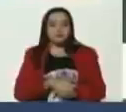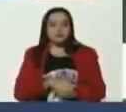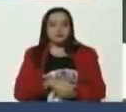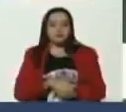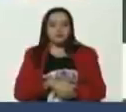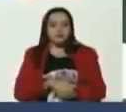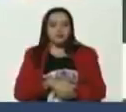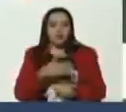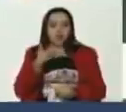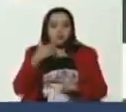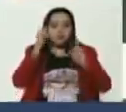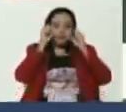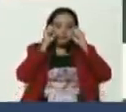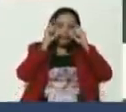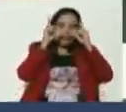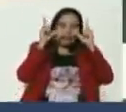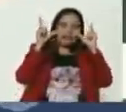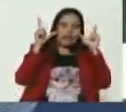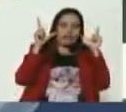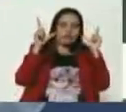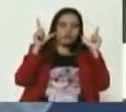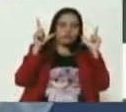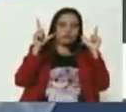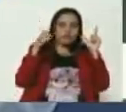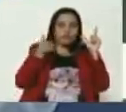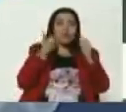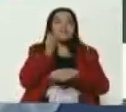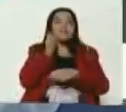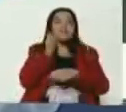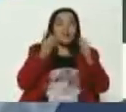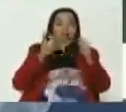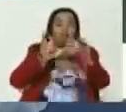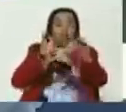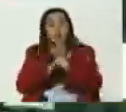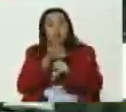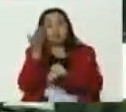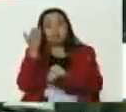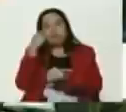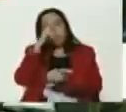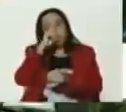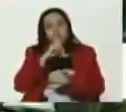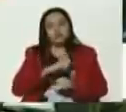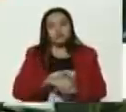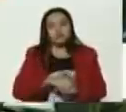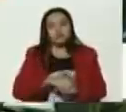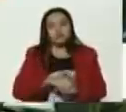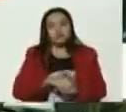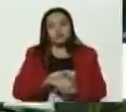estaba despertando del COVID. Hermanos cubanos,